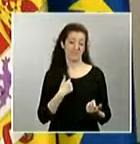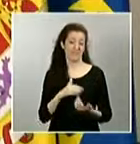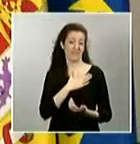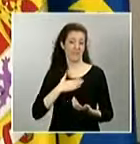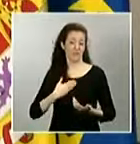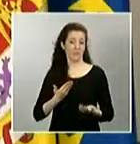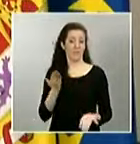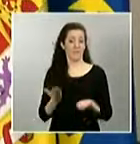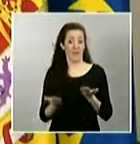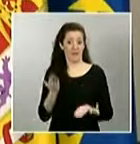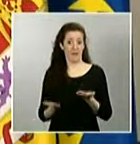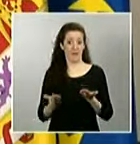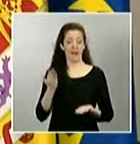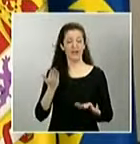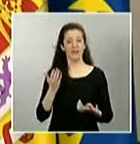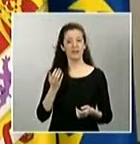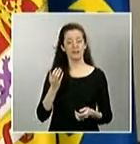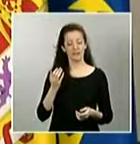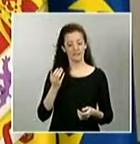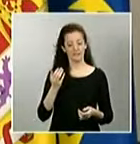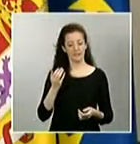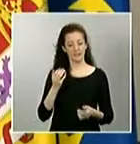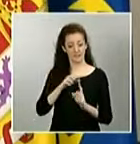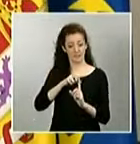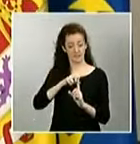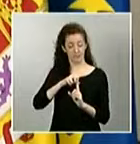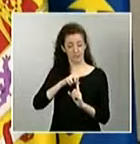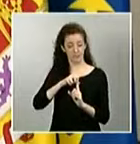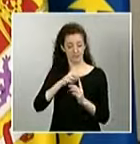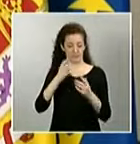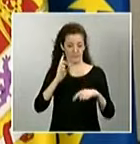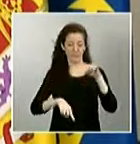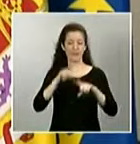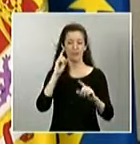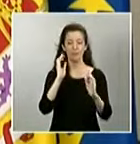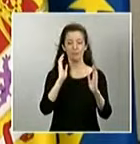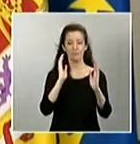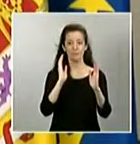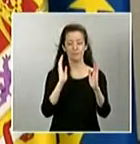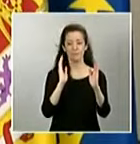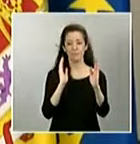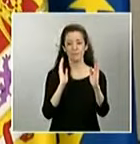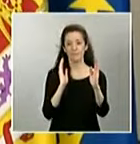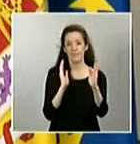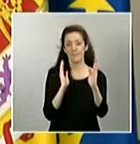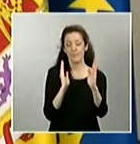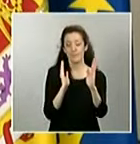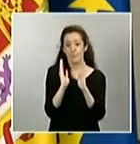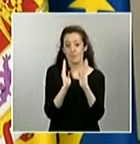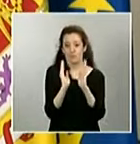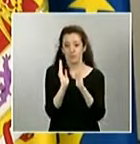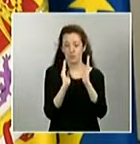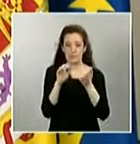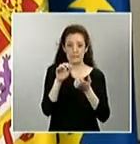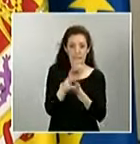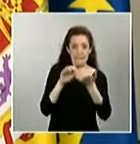desde el punto de vista de los momentos claves en el desenvolvimiento de la crisis y finalmente voy a